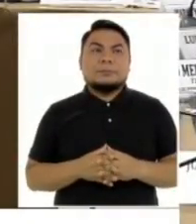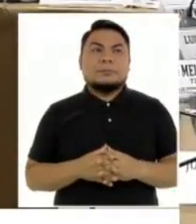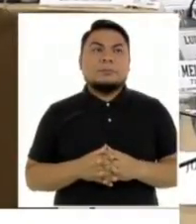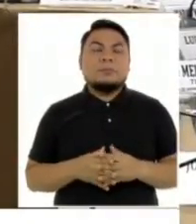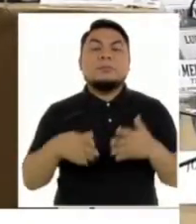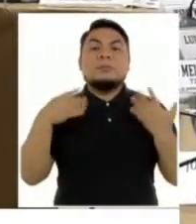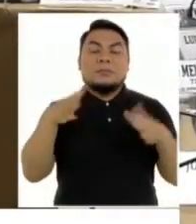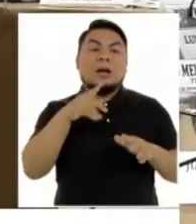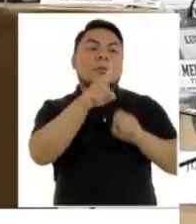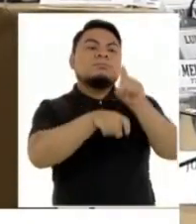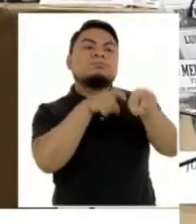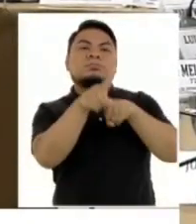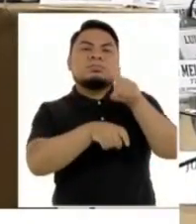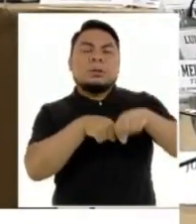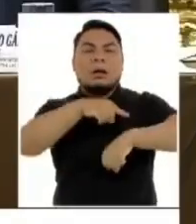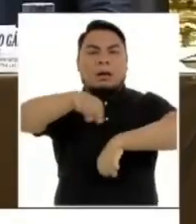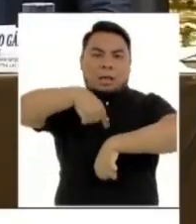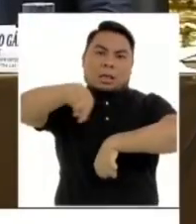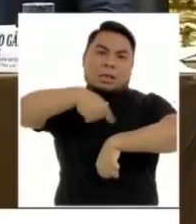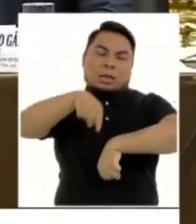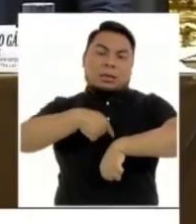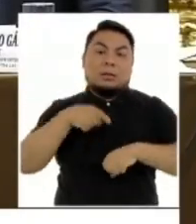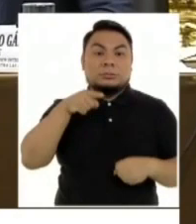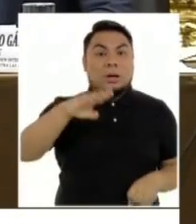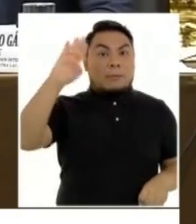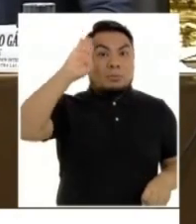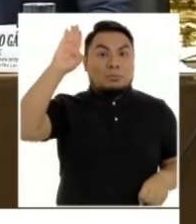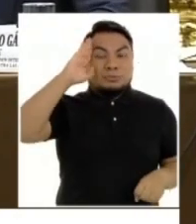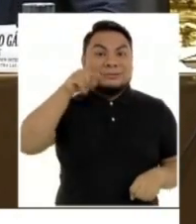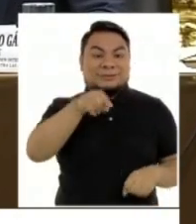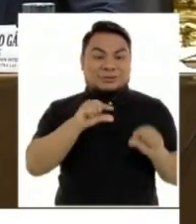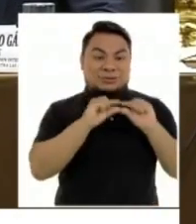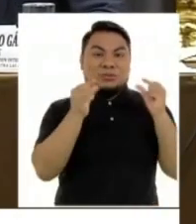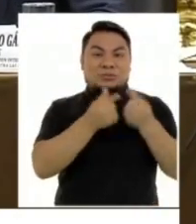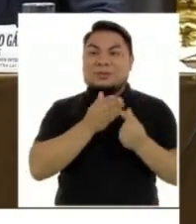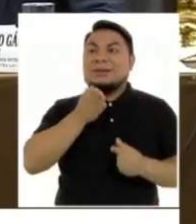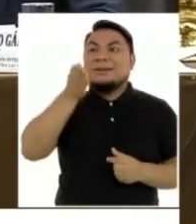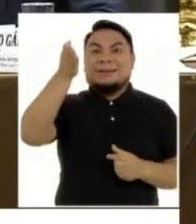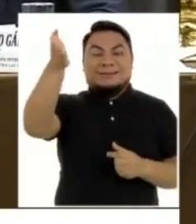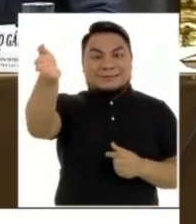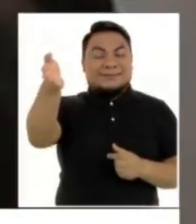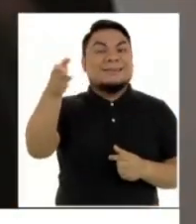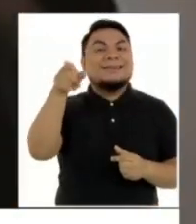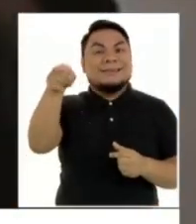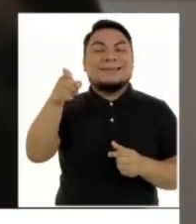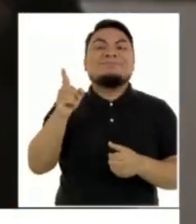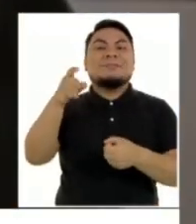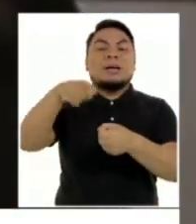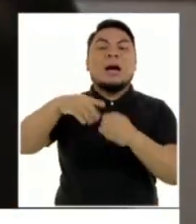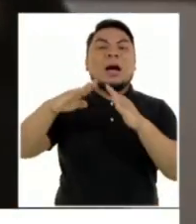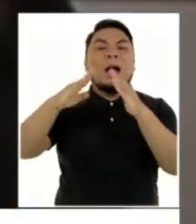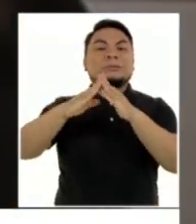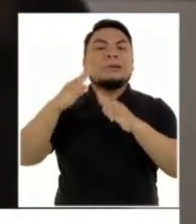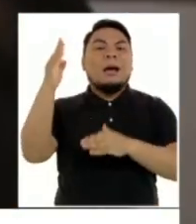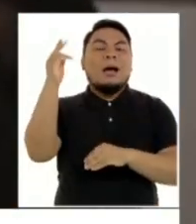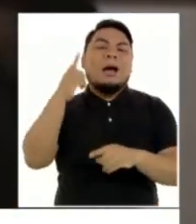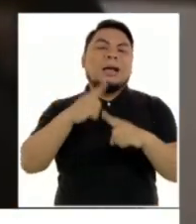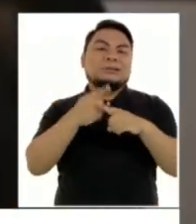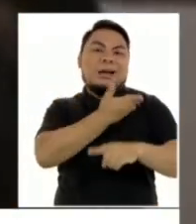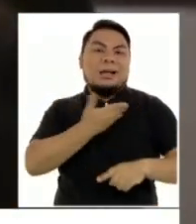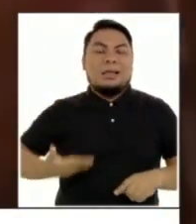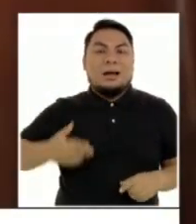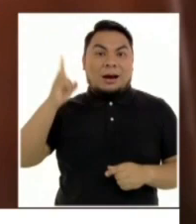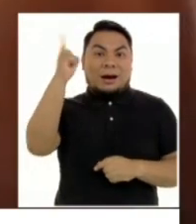Fueron interrogados por varias horas. Los policías de la División de Investigaciones de Alta Complejidad, que participaron en la diligencia de detención